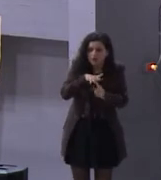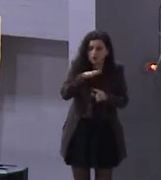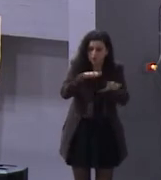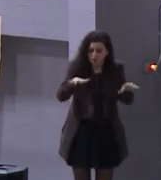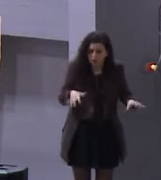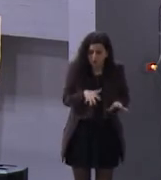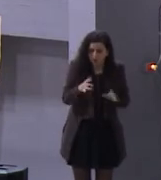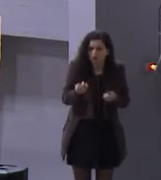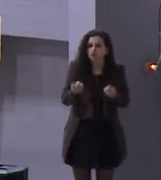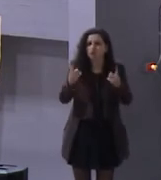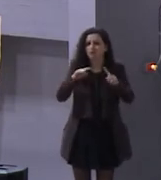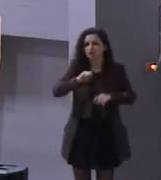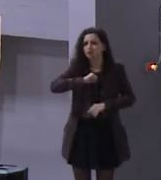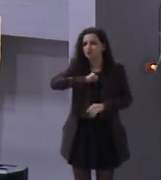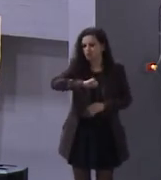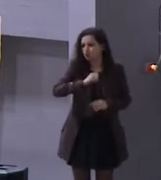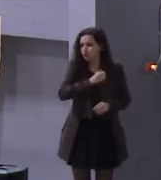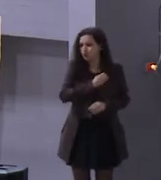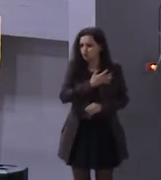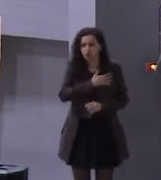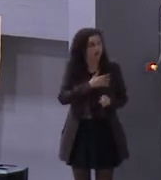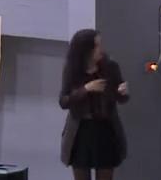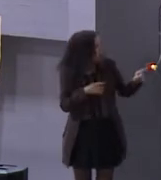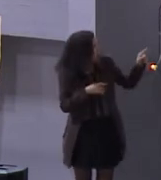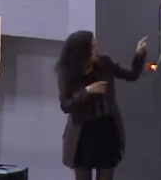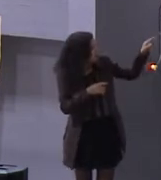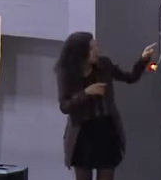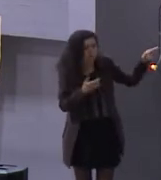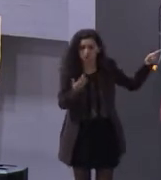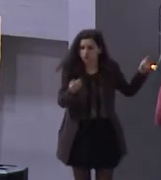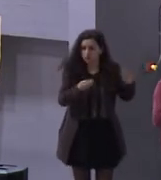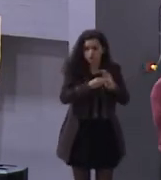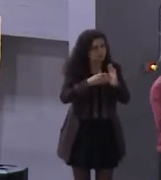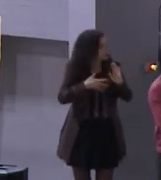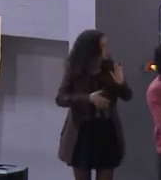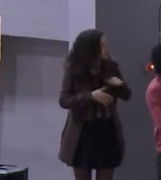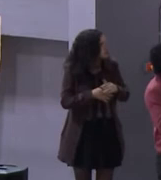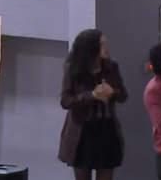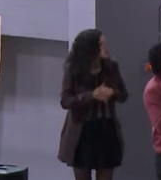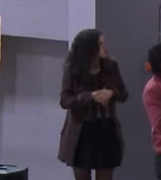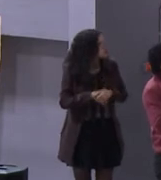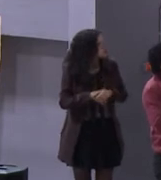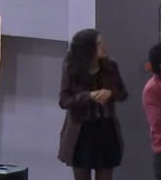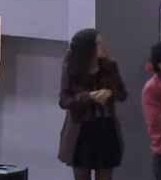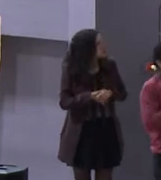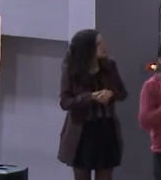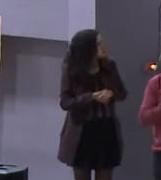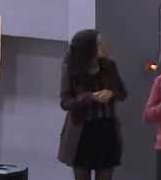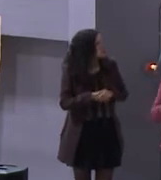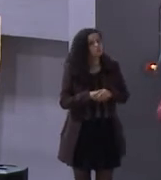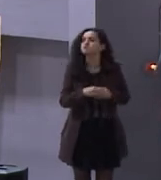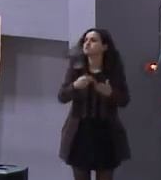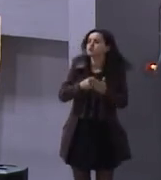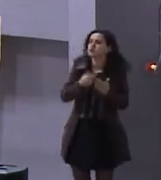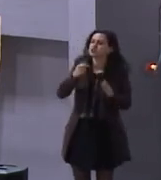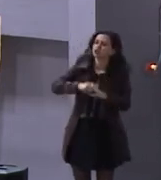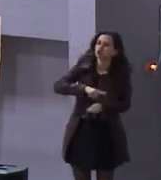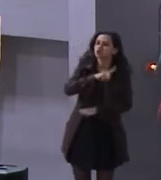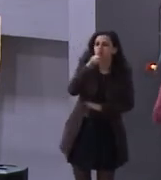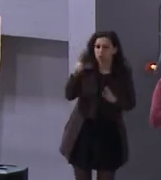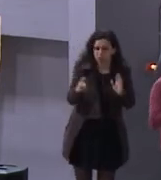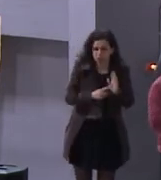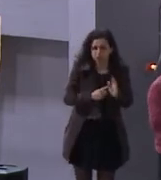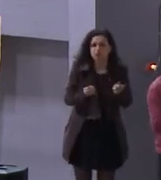actividad, también tuvieron ese derecho y esa oportunidad, y ahí están los datos. Aquí están las cancelaciones totales. También